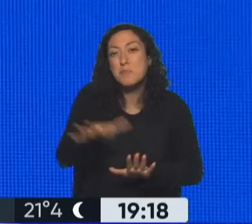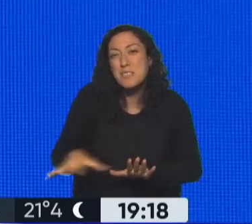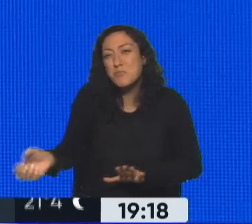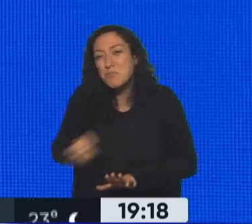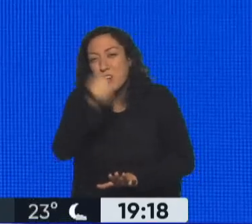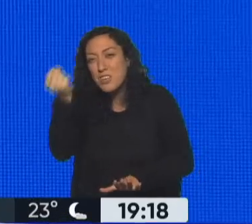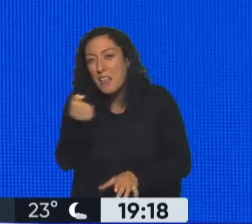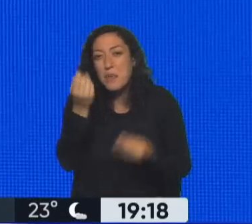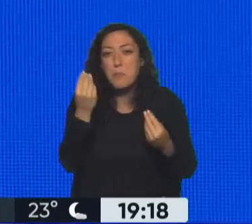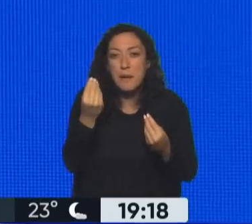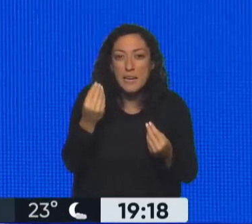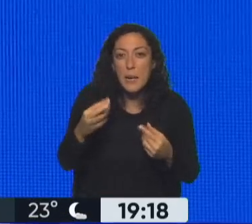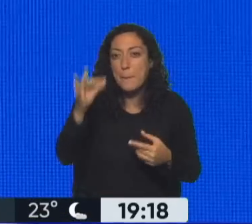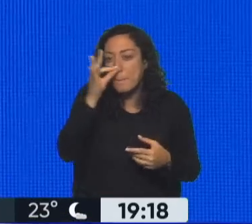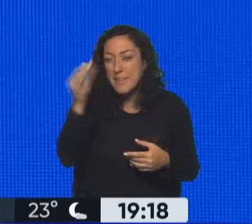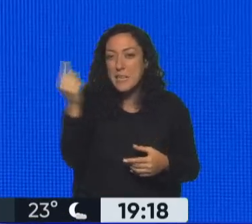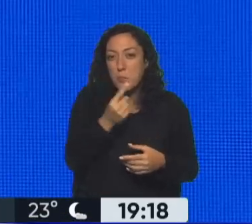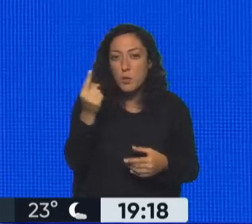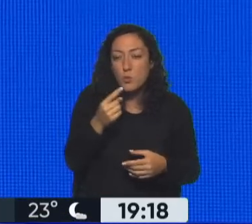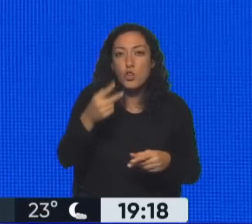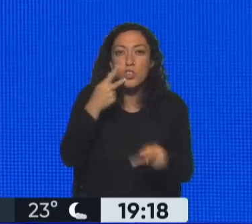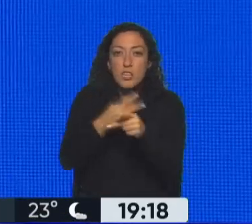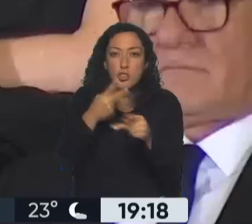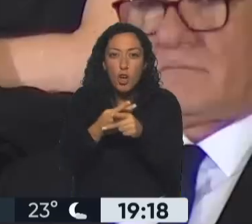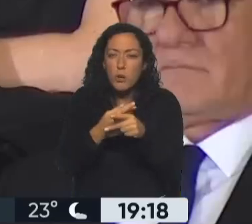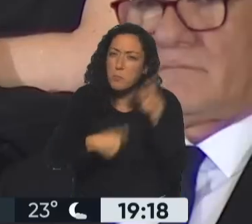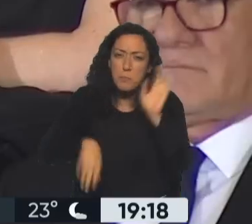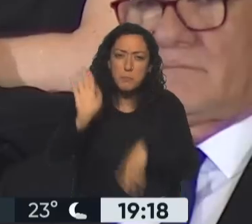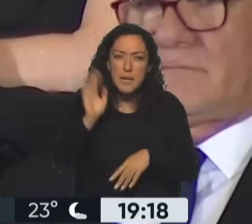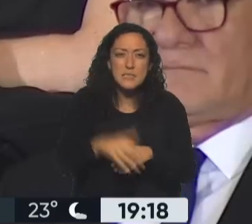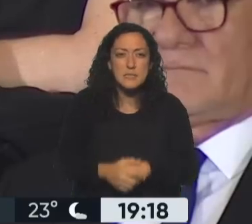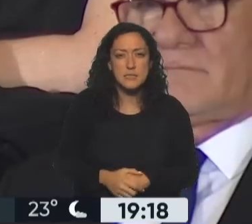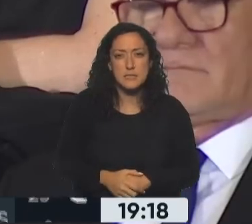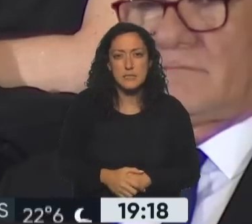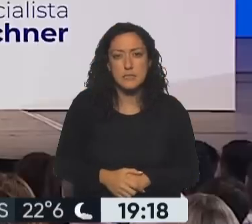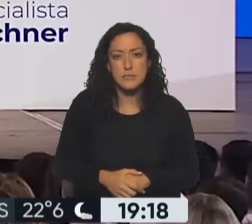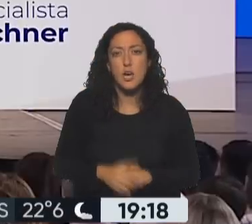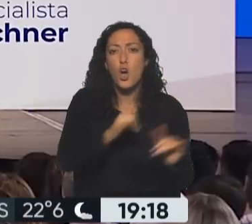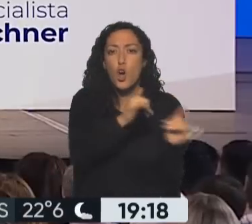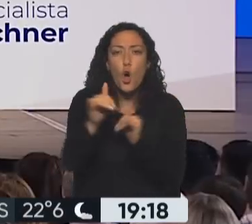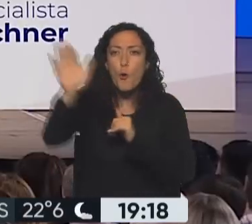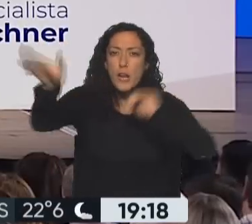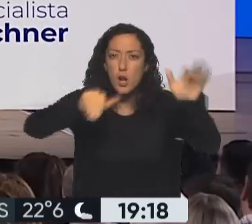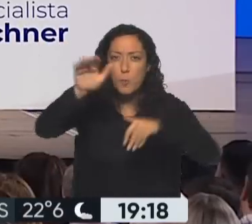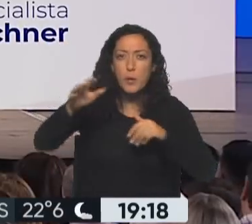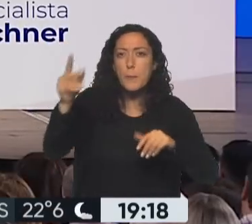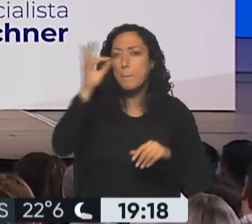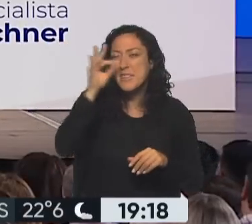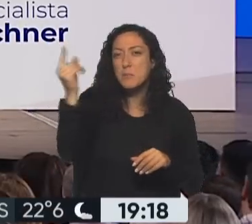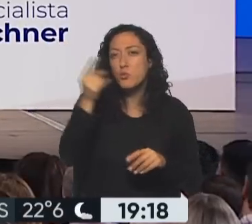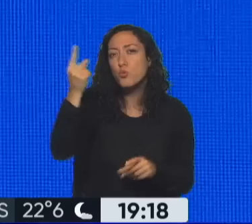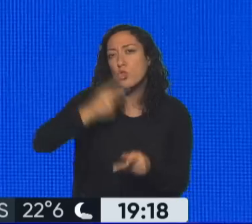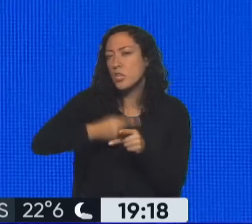donde podamos superar los 20 minutos del TikTok, convocar a los jóvenes a superar los 20 minutos del